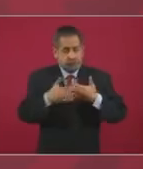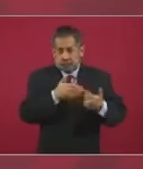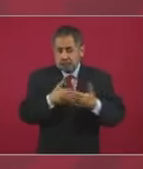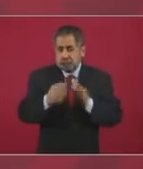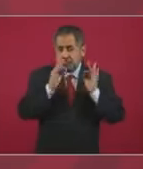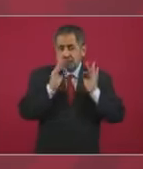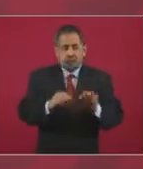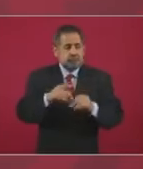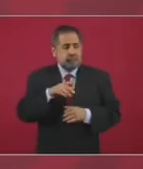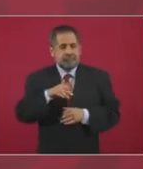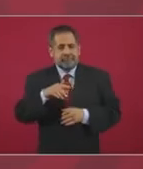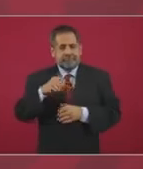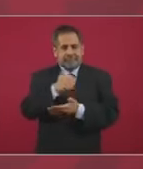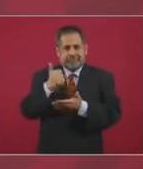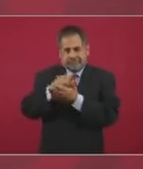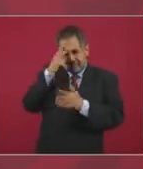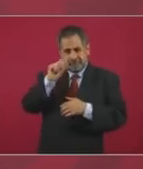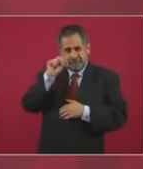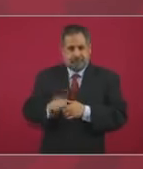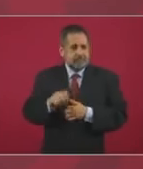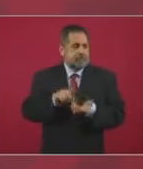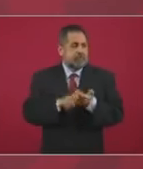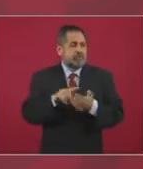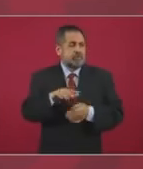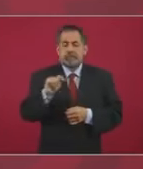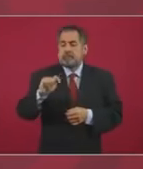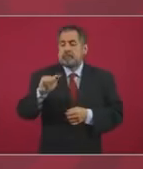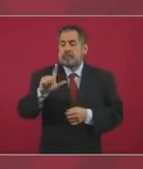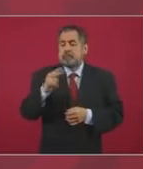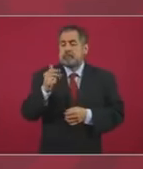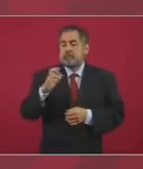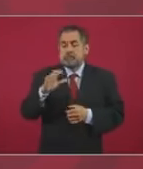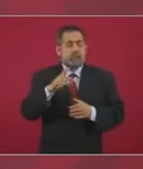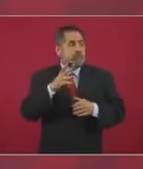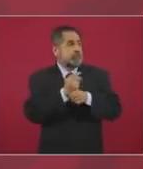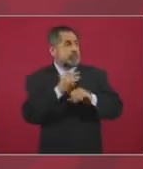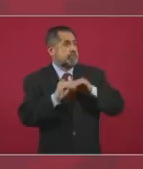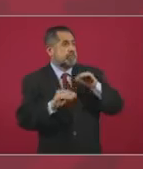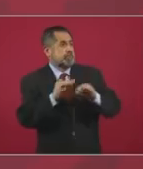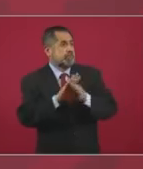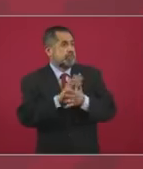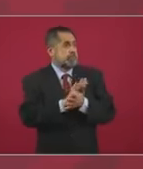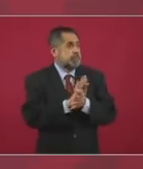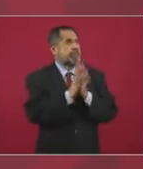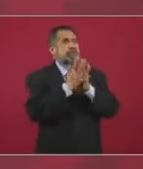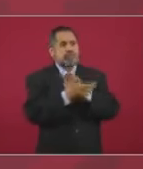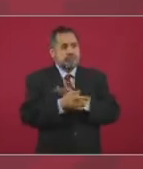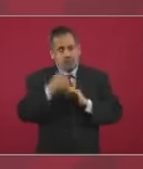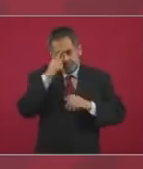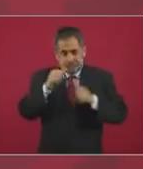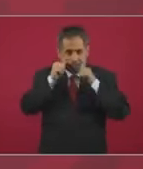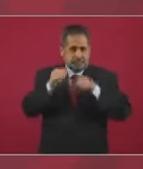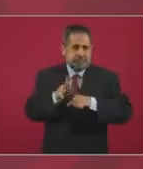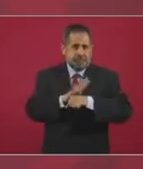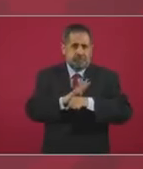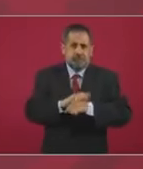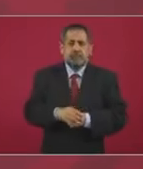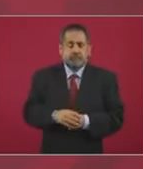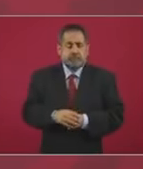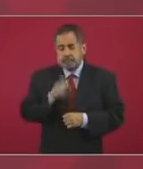del sur de la Ciudad de México, en Tláhuac, a un hospital COVID. Asimismo,